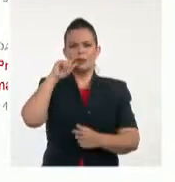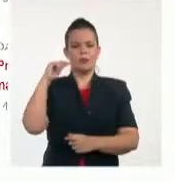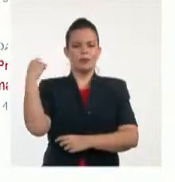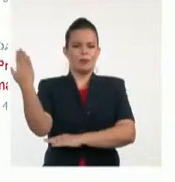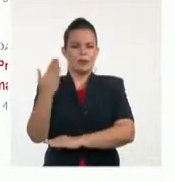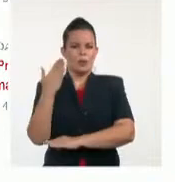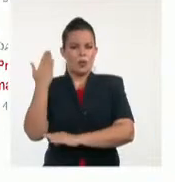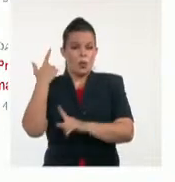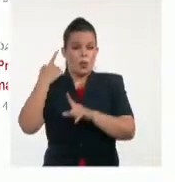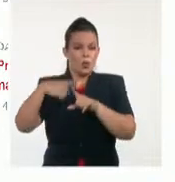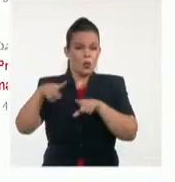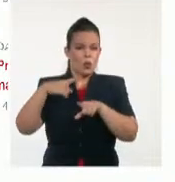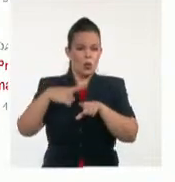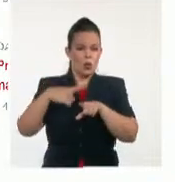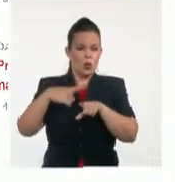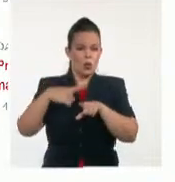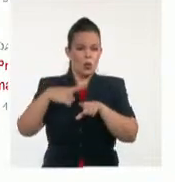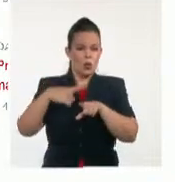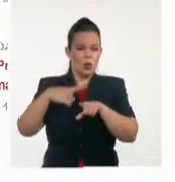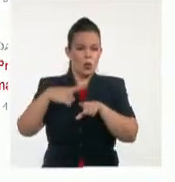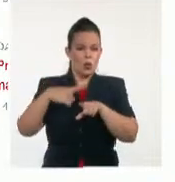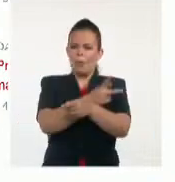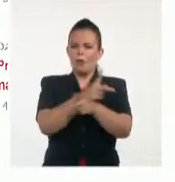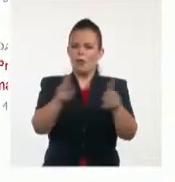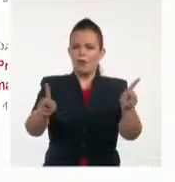experimentados meteorólogos junto a la nueva generación